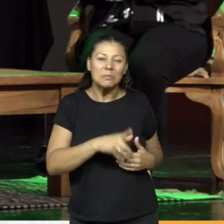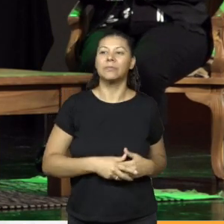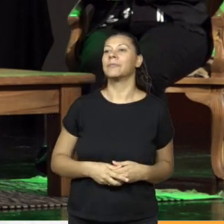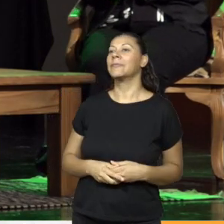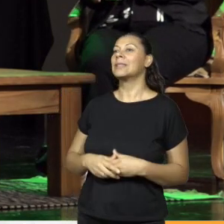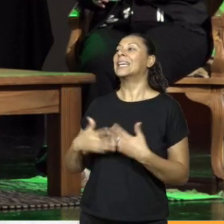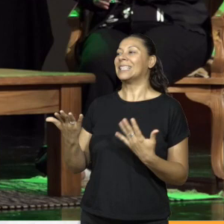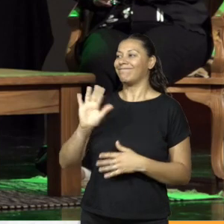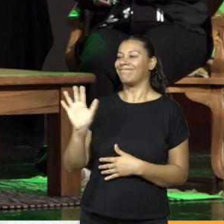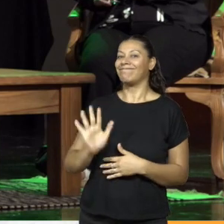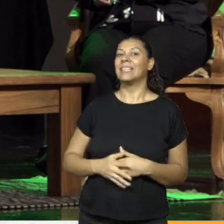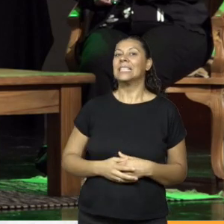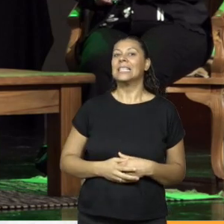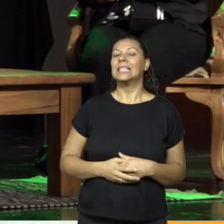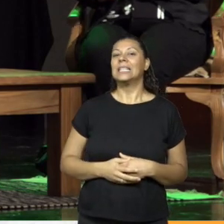Hola.